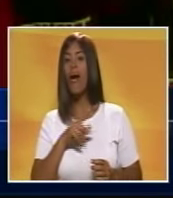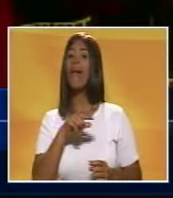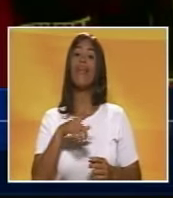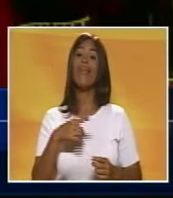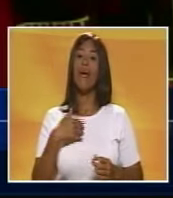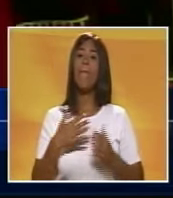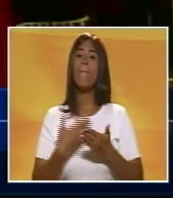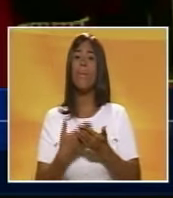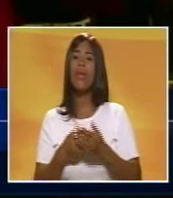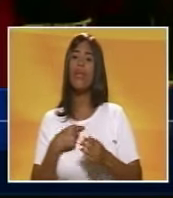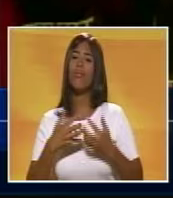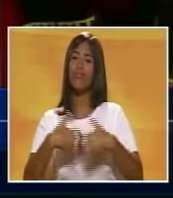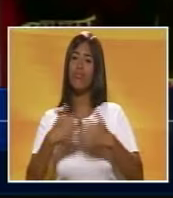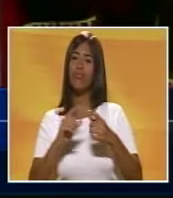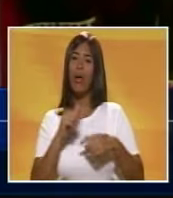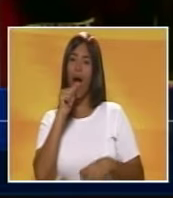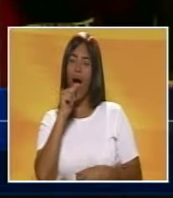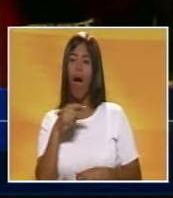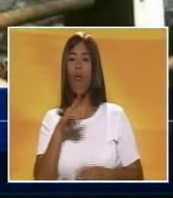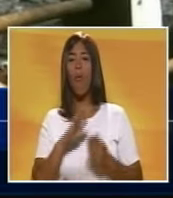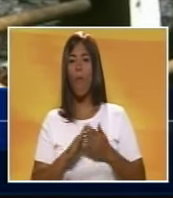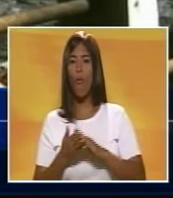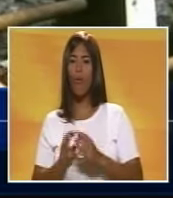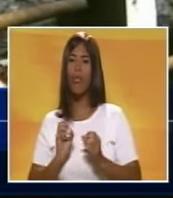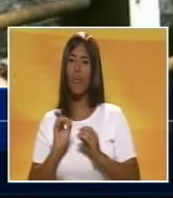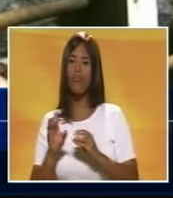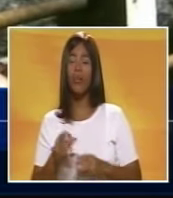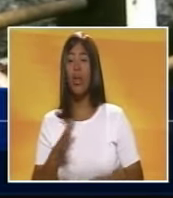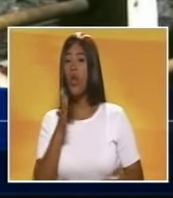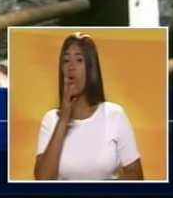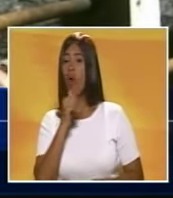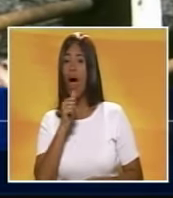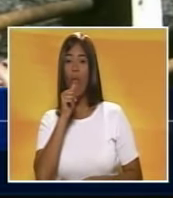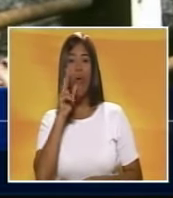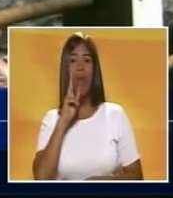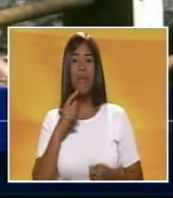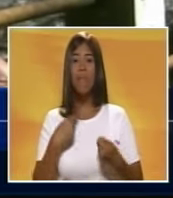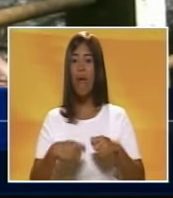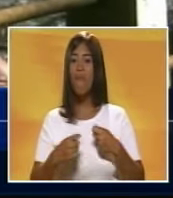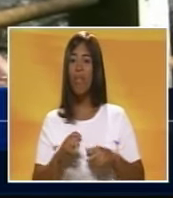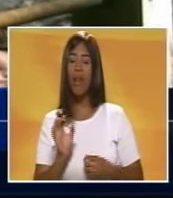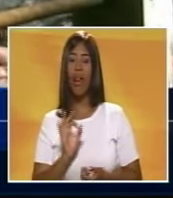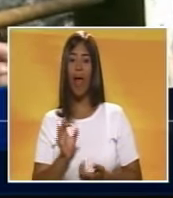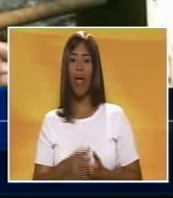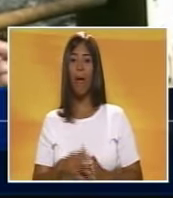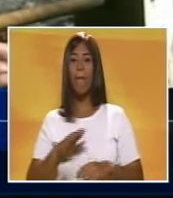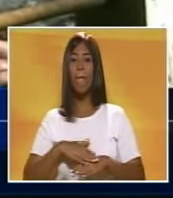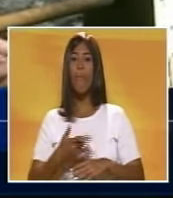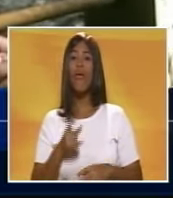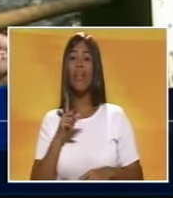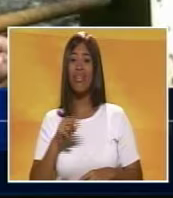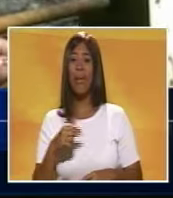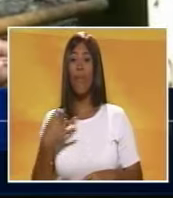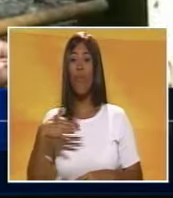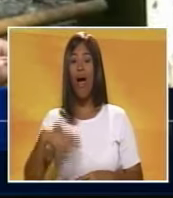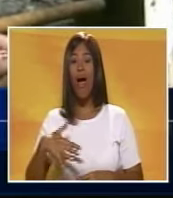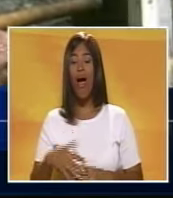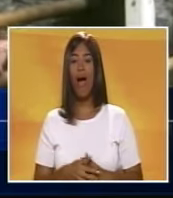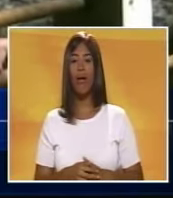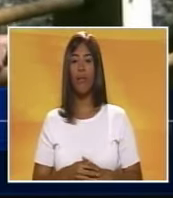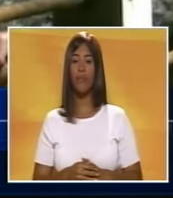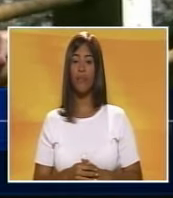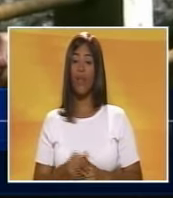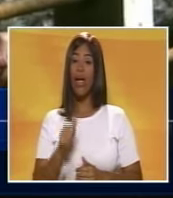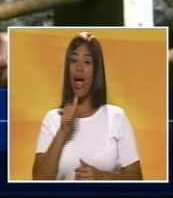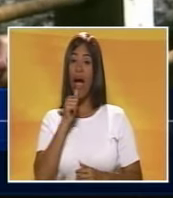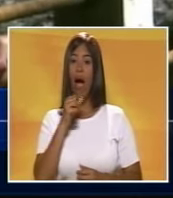Hidrolago llevar agua a las comunidades. A veces no se consigue agua filtrada que vendan porque también están caras, las están vendiendo muy caras. El